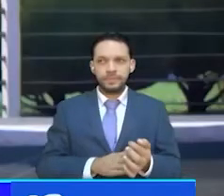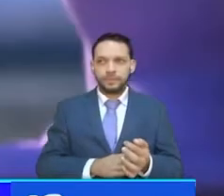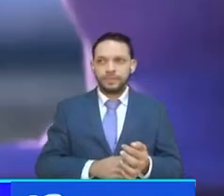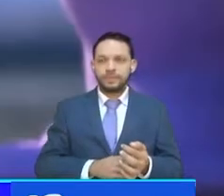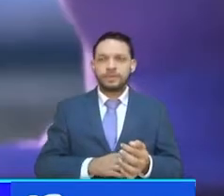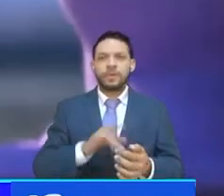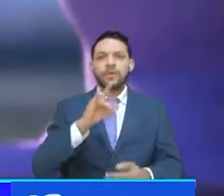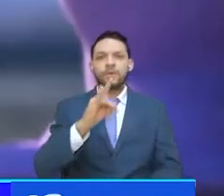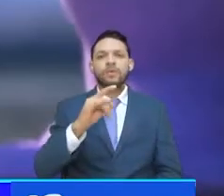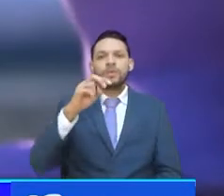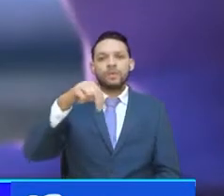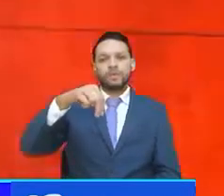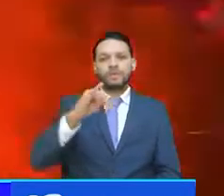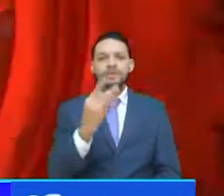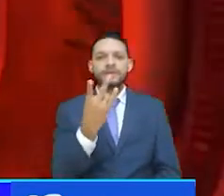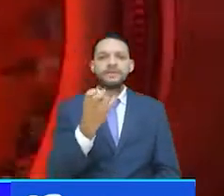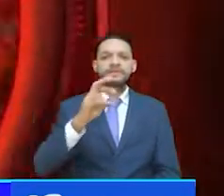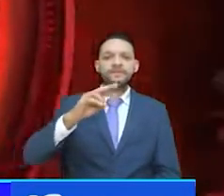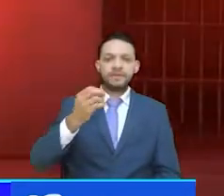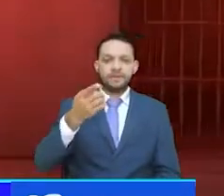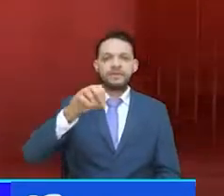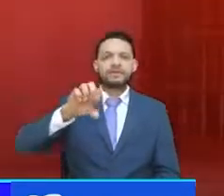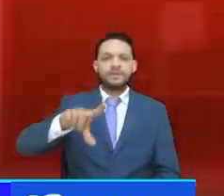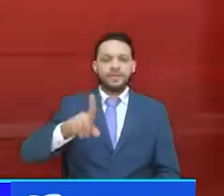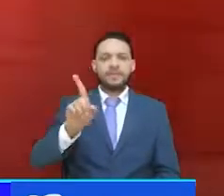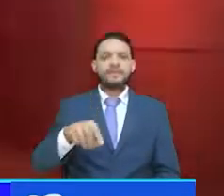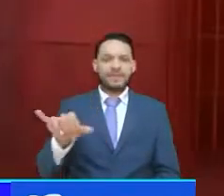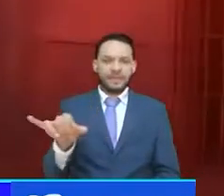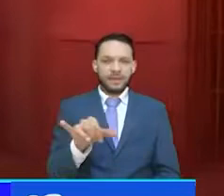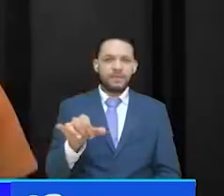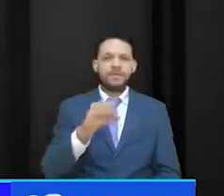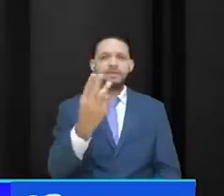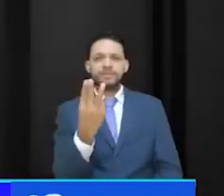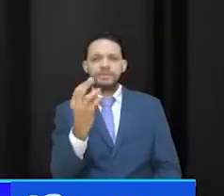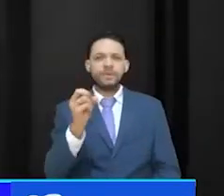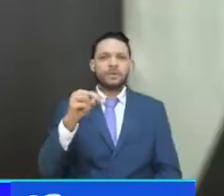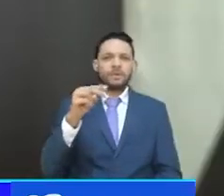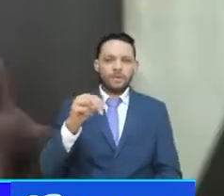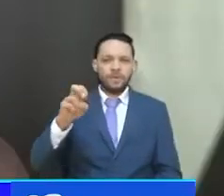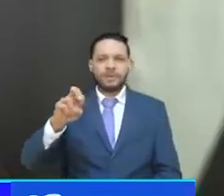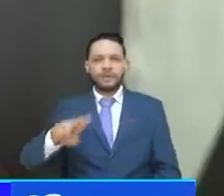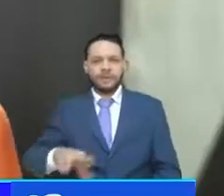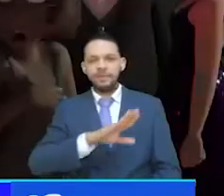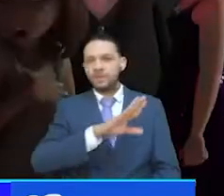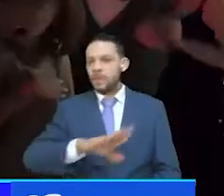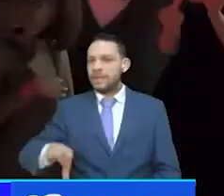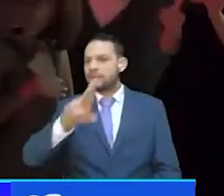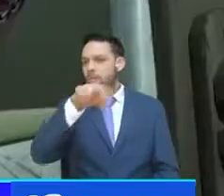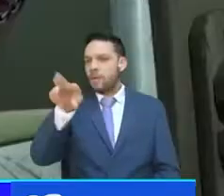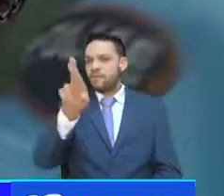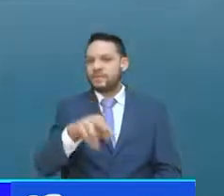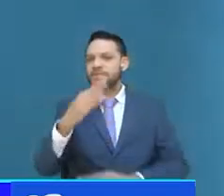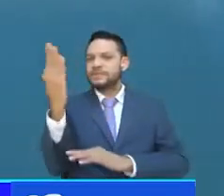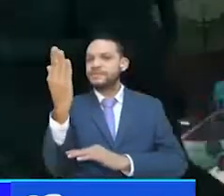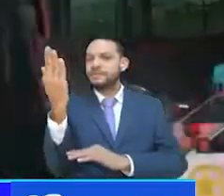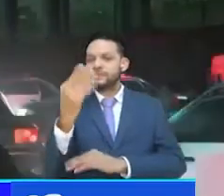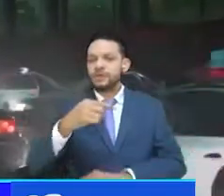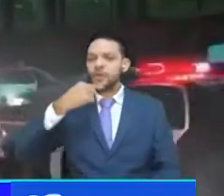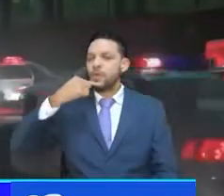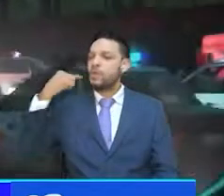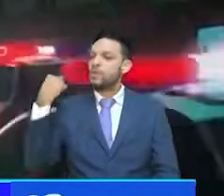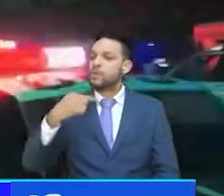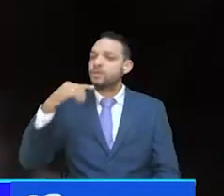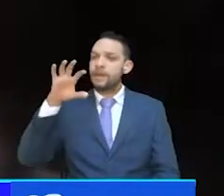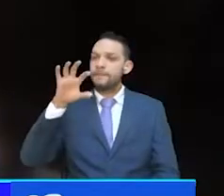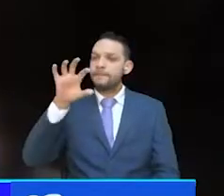Universal Studios acaba de unirse a la decisión de Disney, Warner Bros., Sony y Paramount de cancelar los estrenos de sus películas en Rusia. The Bad